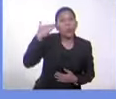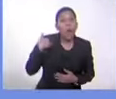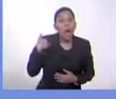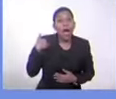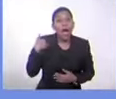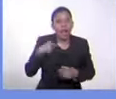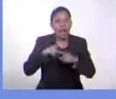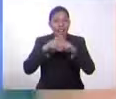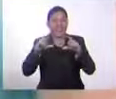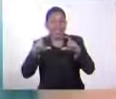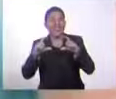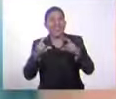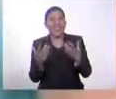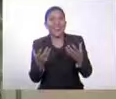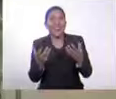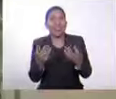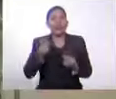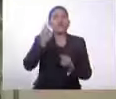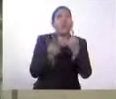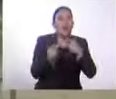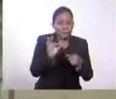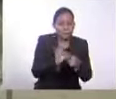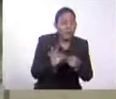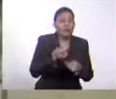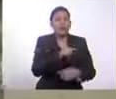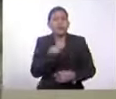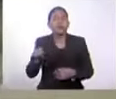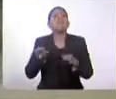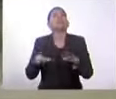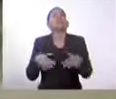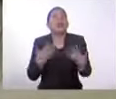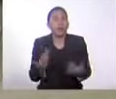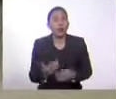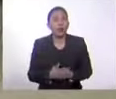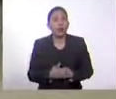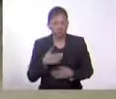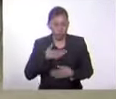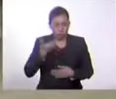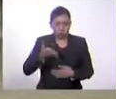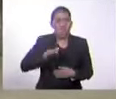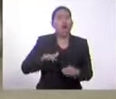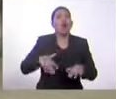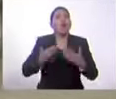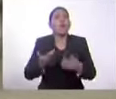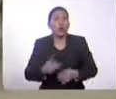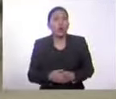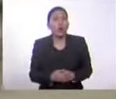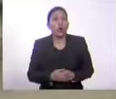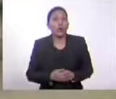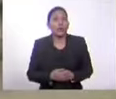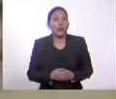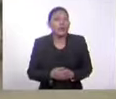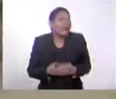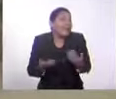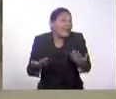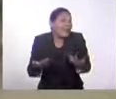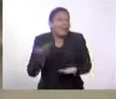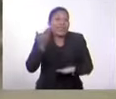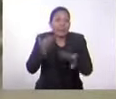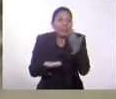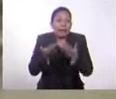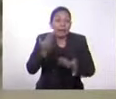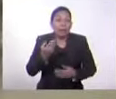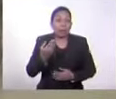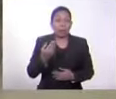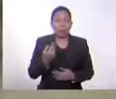debemos de conocer el funcionamiento y la correcta manera de utilizarlo, porque podría ser que el no